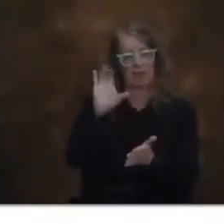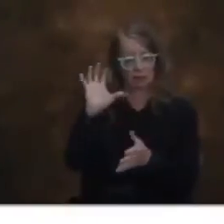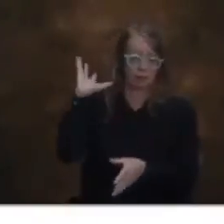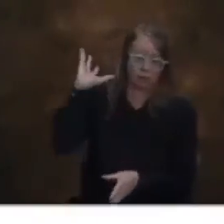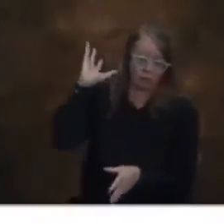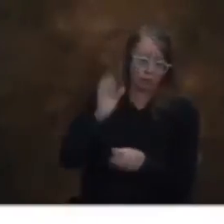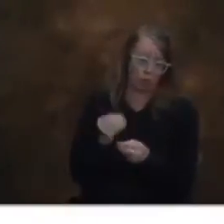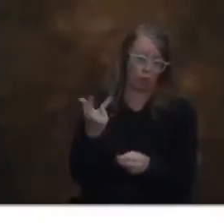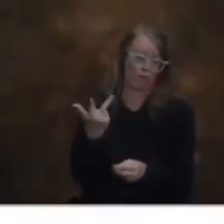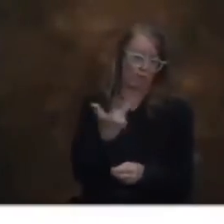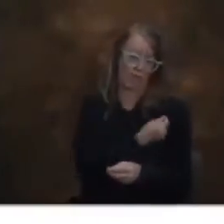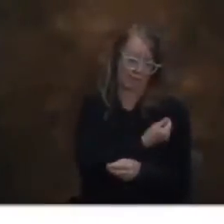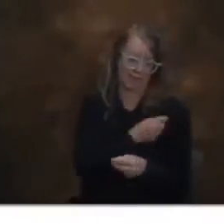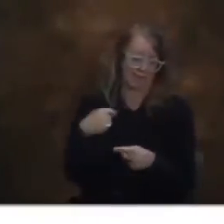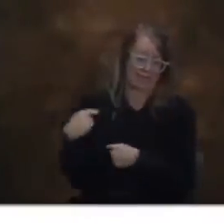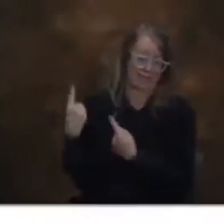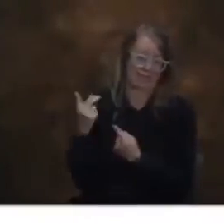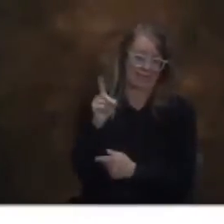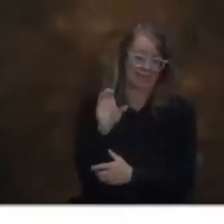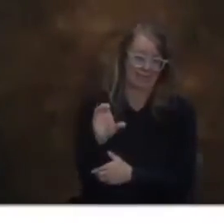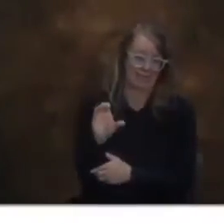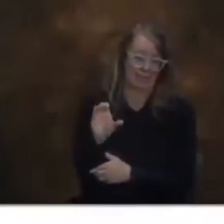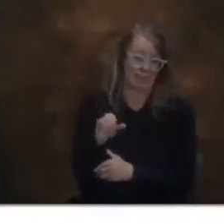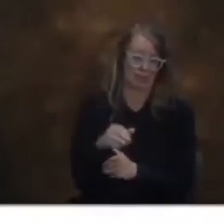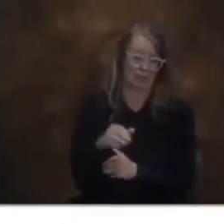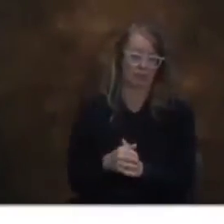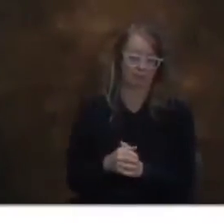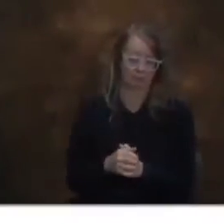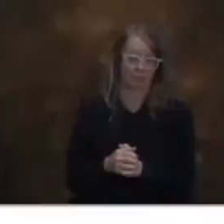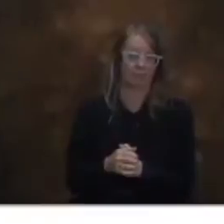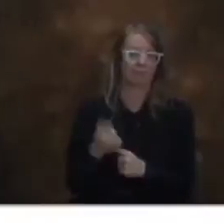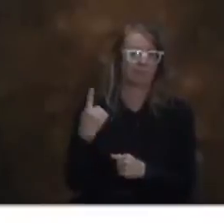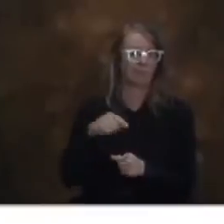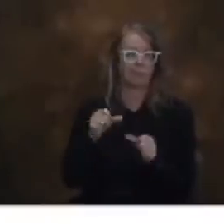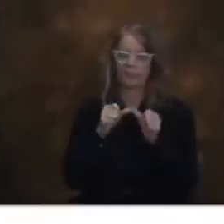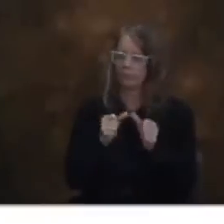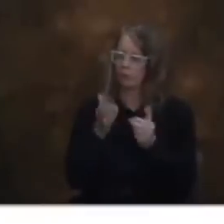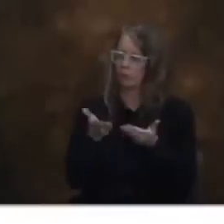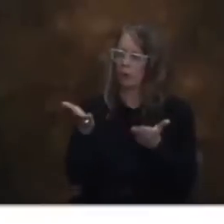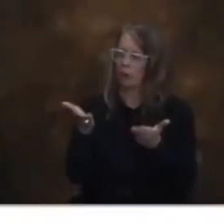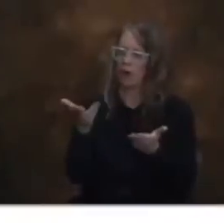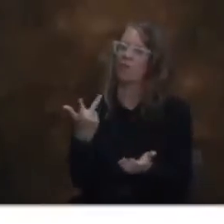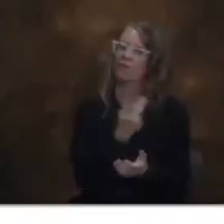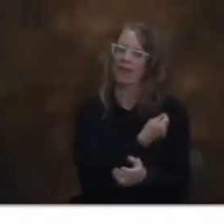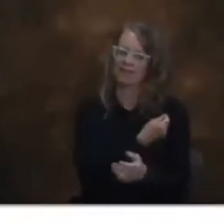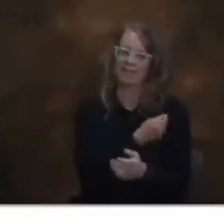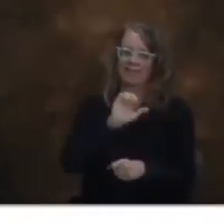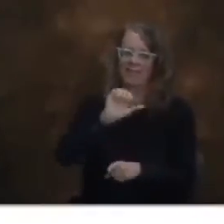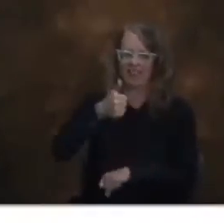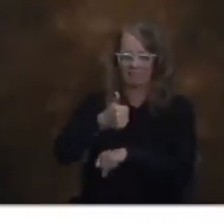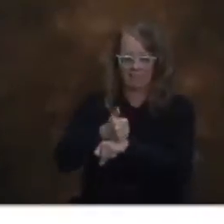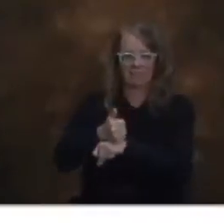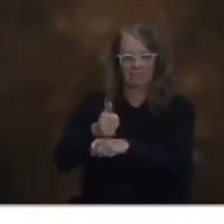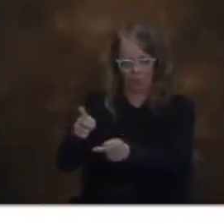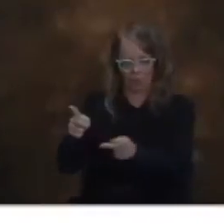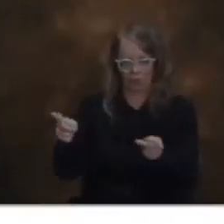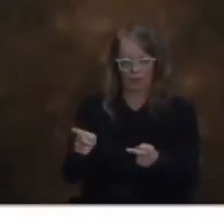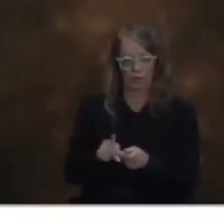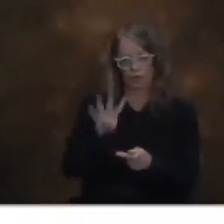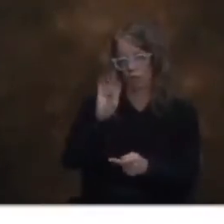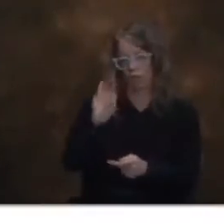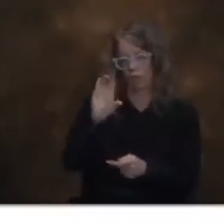de recursos humanos del condado banco ha administrado 2900 vacunas seguimos incluyendo